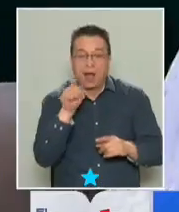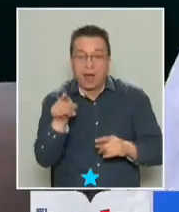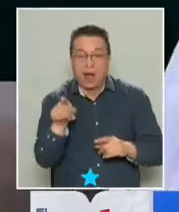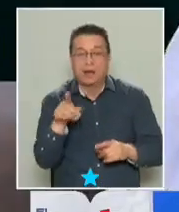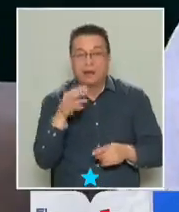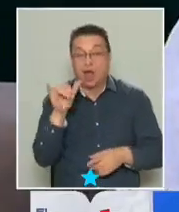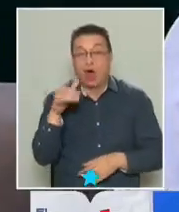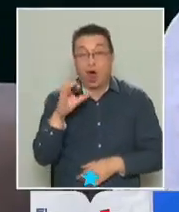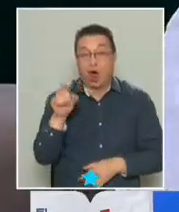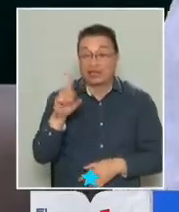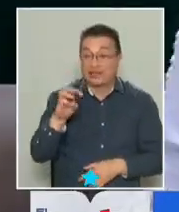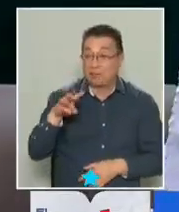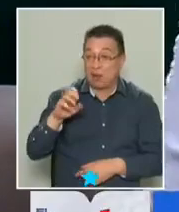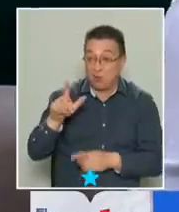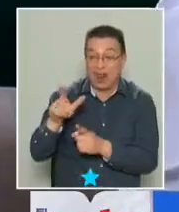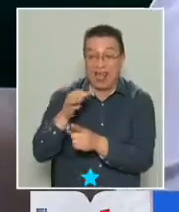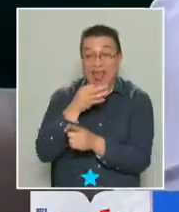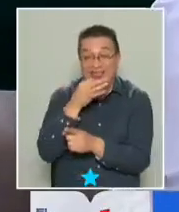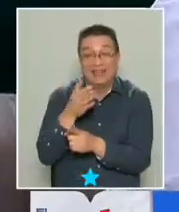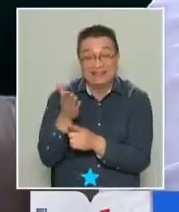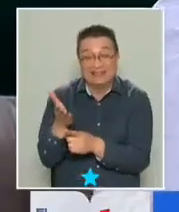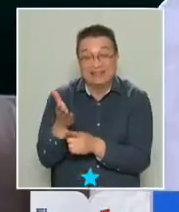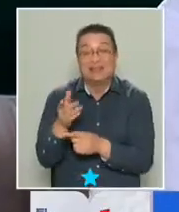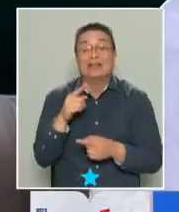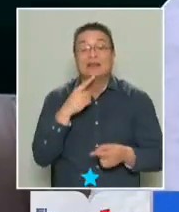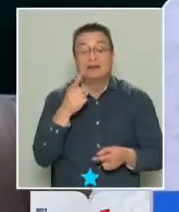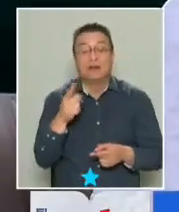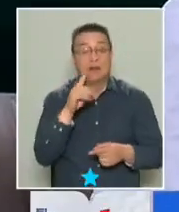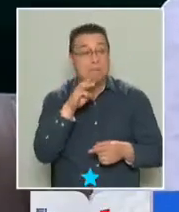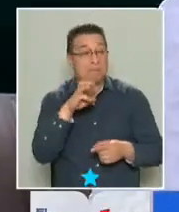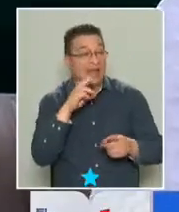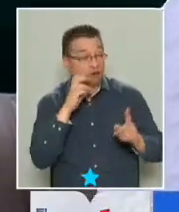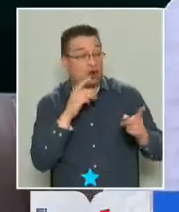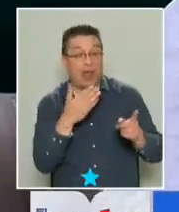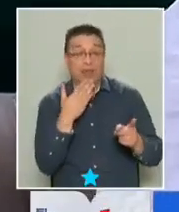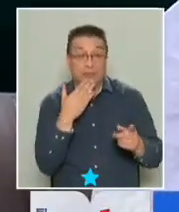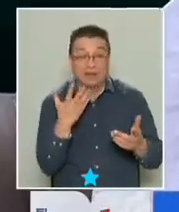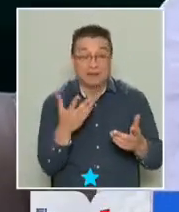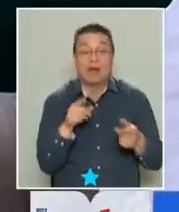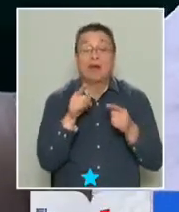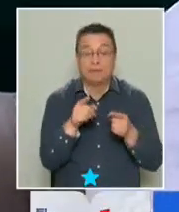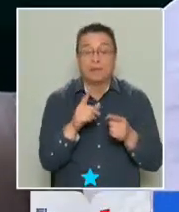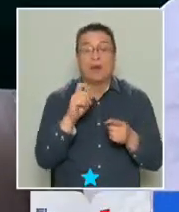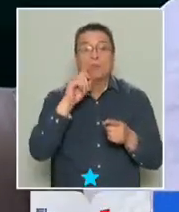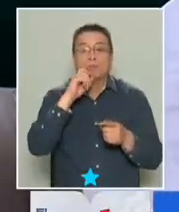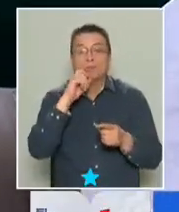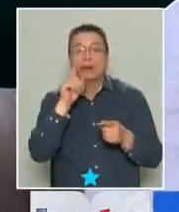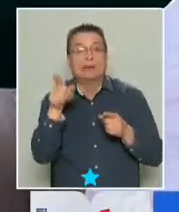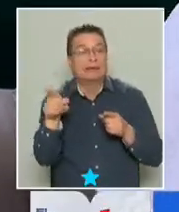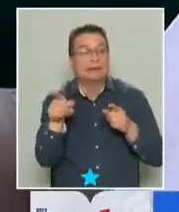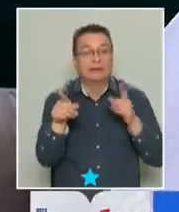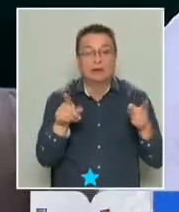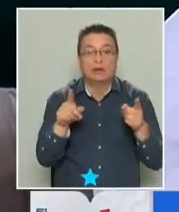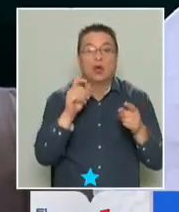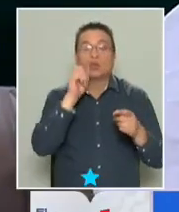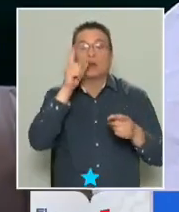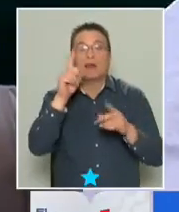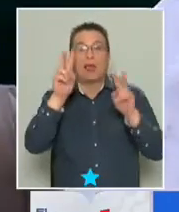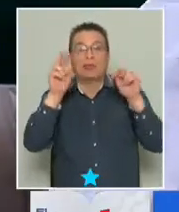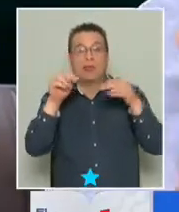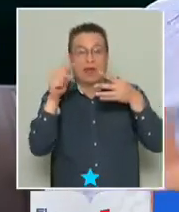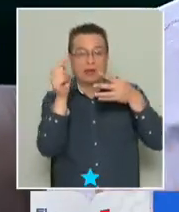señalada y complementada a marisol que es a quien es o entre quienes que materias